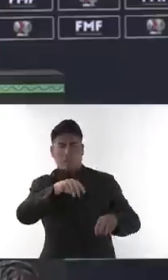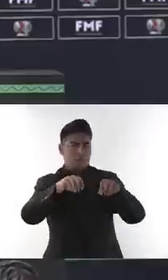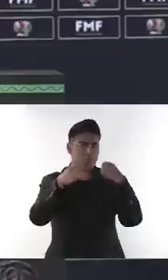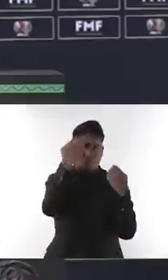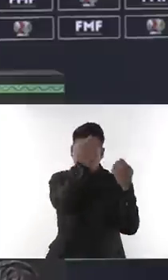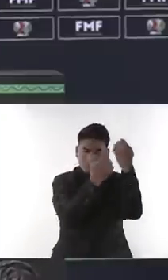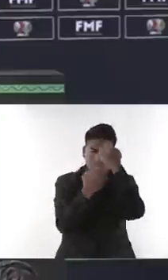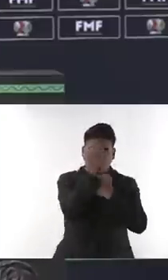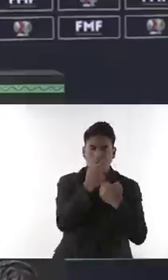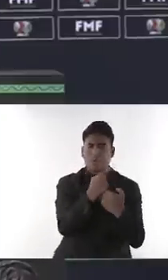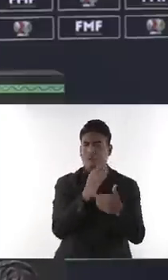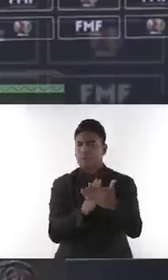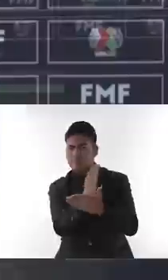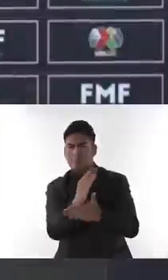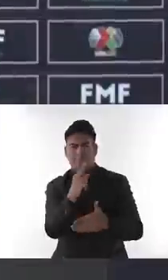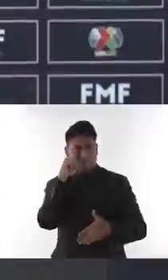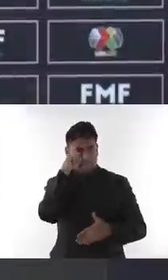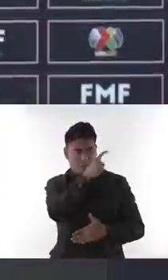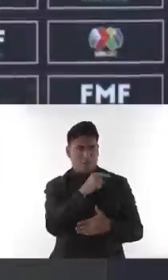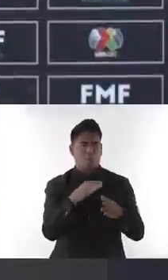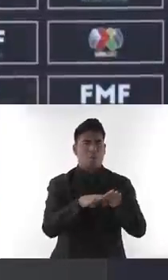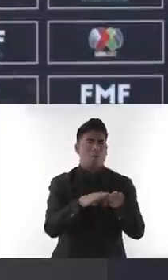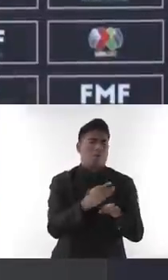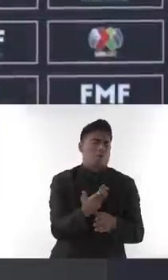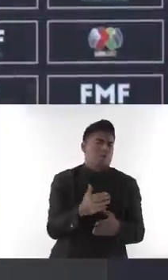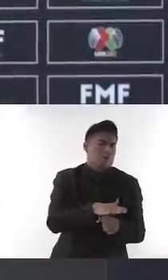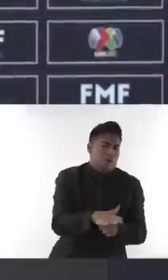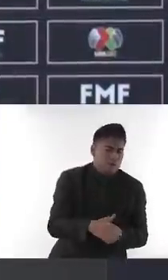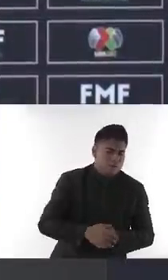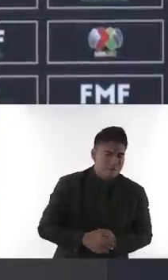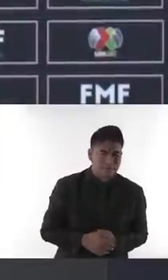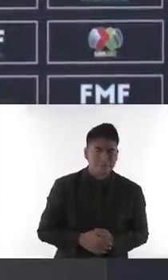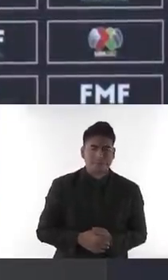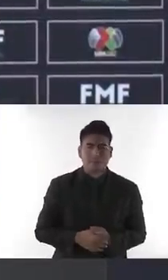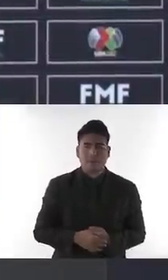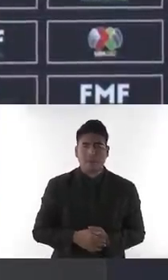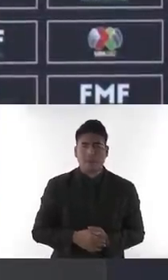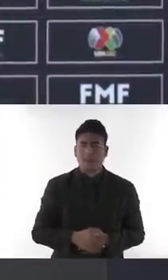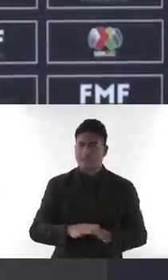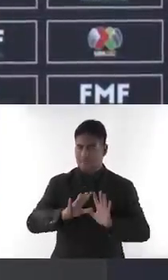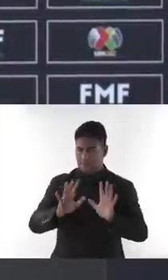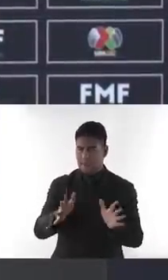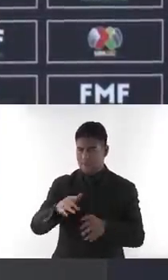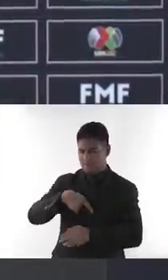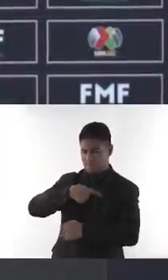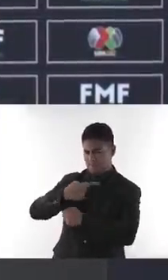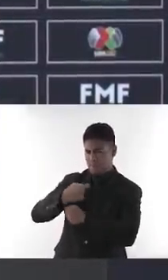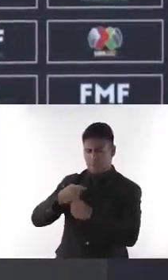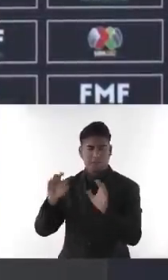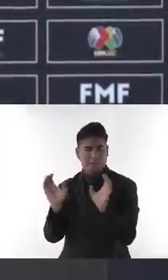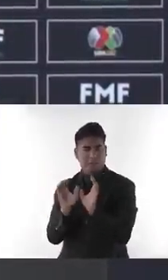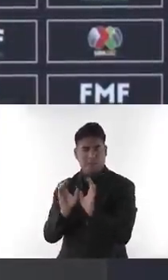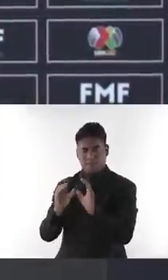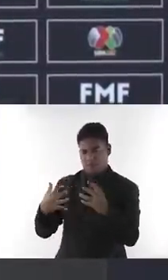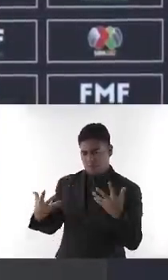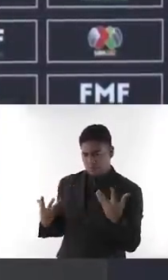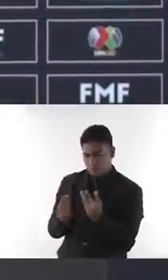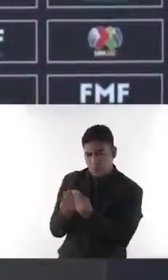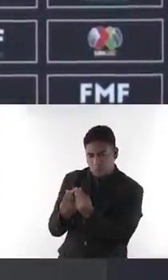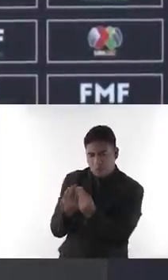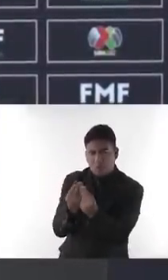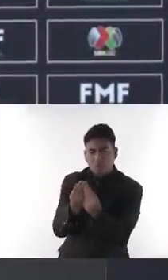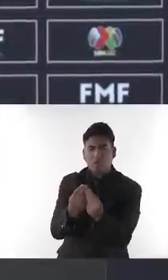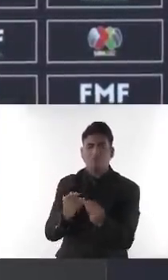ya una primera ronda del año pasado de certificación. Entonces ya tenemos la información